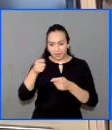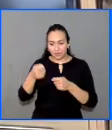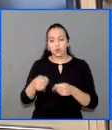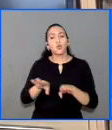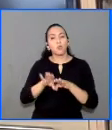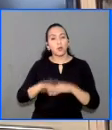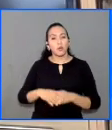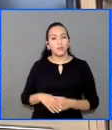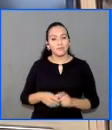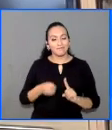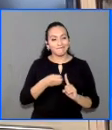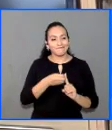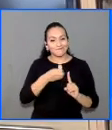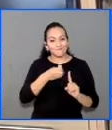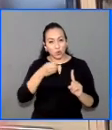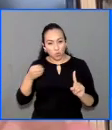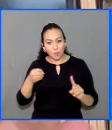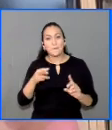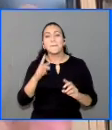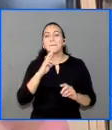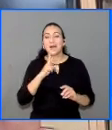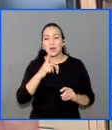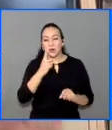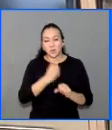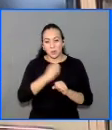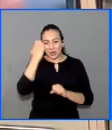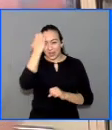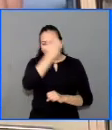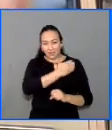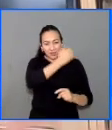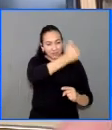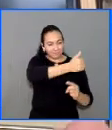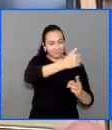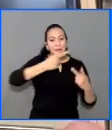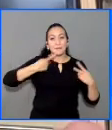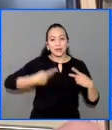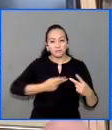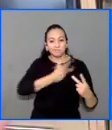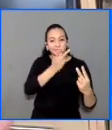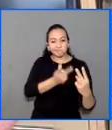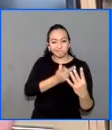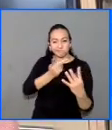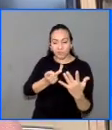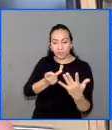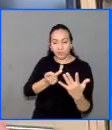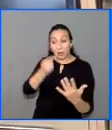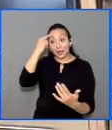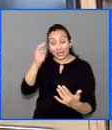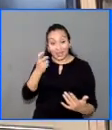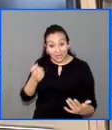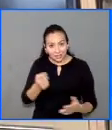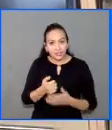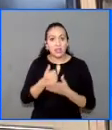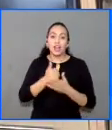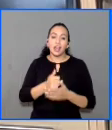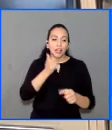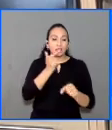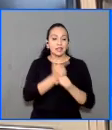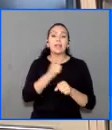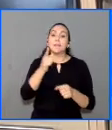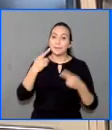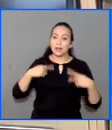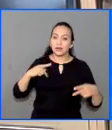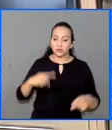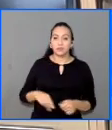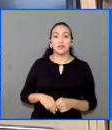se evalúen con cierta frecuencia para justamente verificar que la persona siga